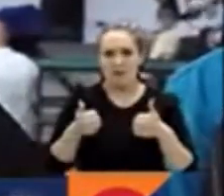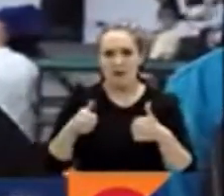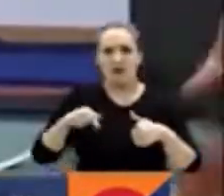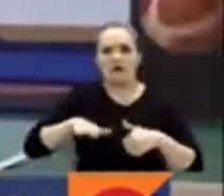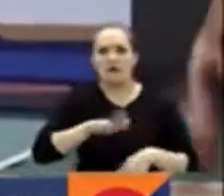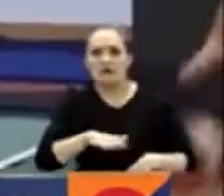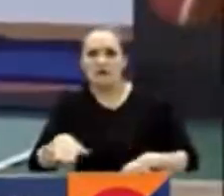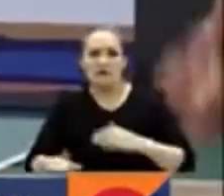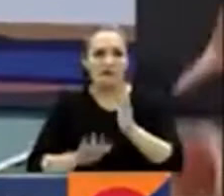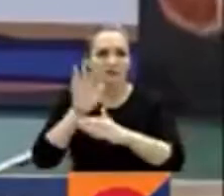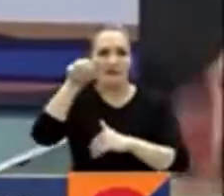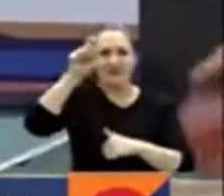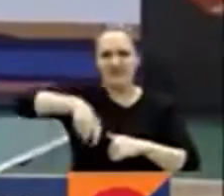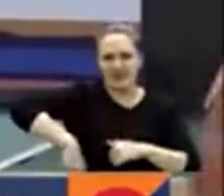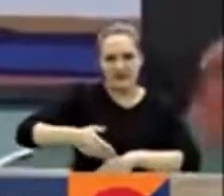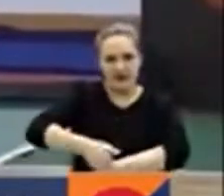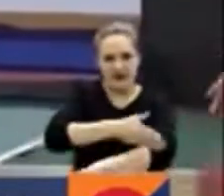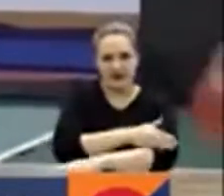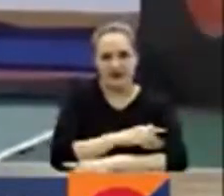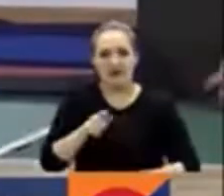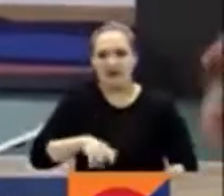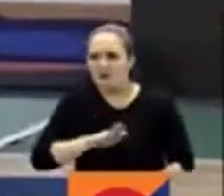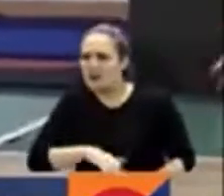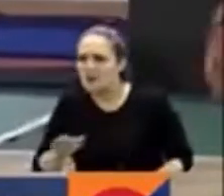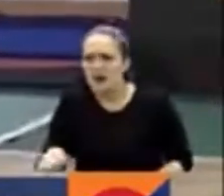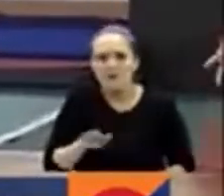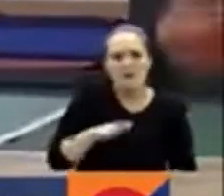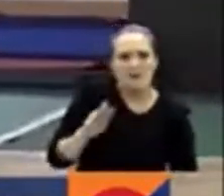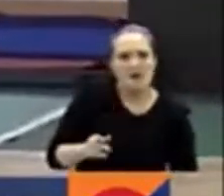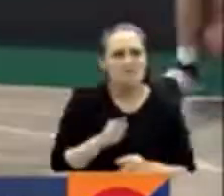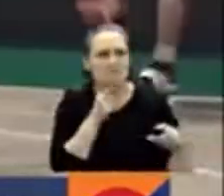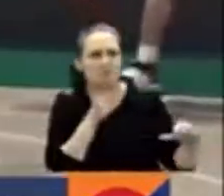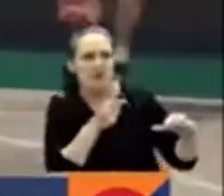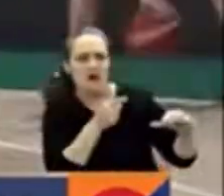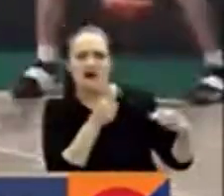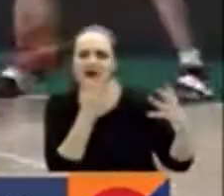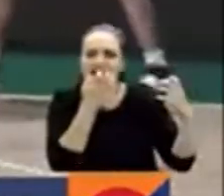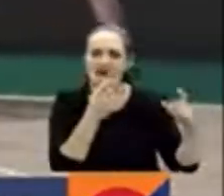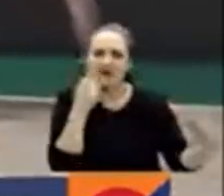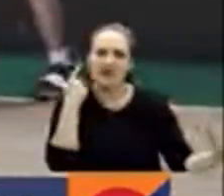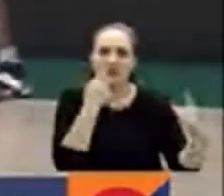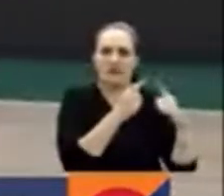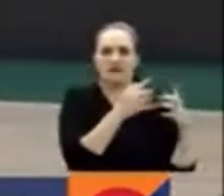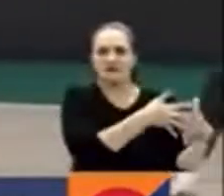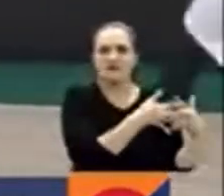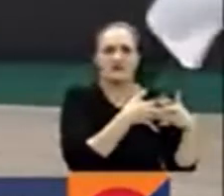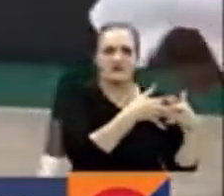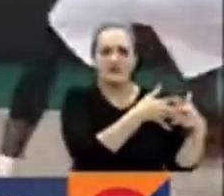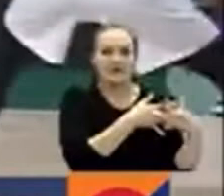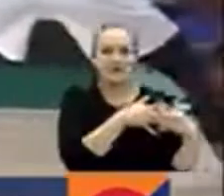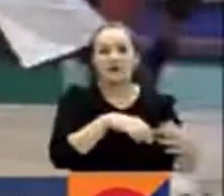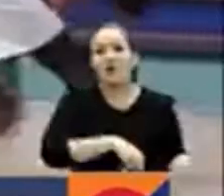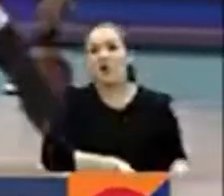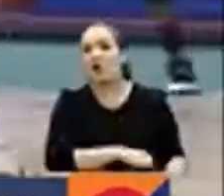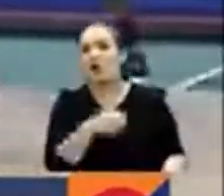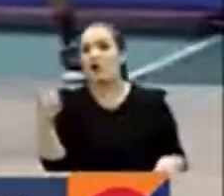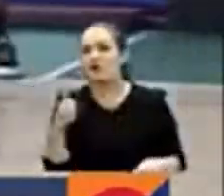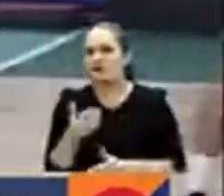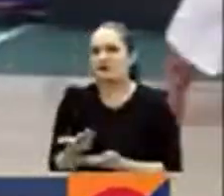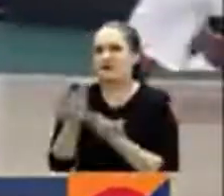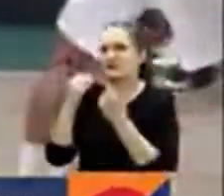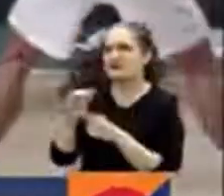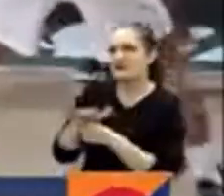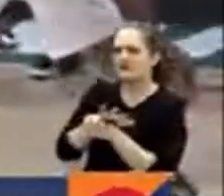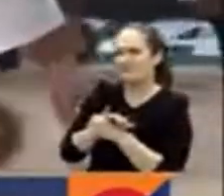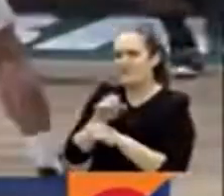no funciona. Dinamismo, explosividad y efectividad a la ofensiva es lo que buscan para este juego. Pero hay otro factor que los ha llevado a creer